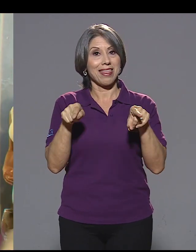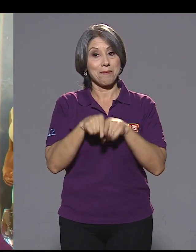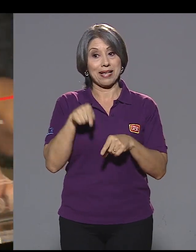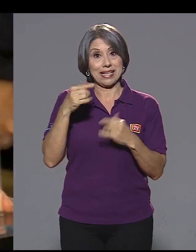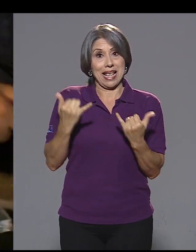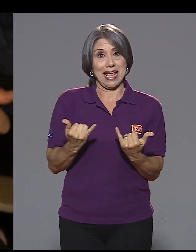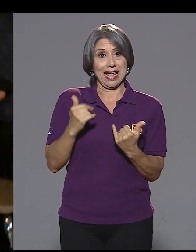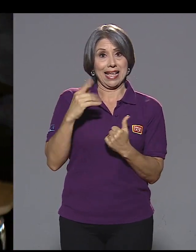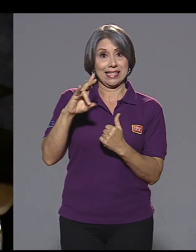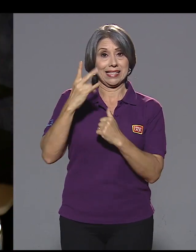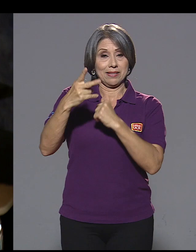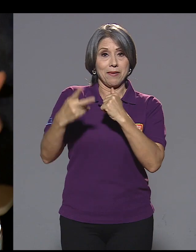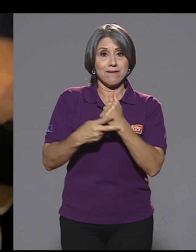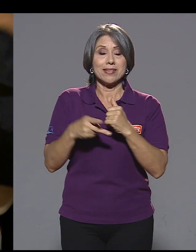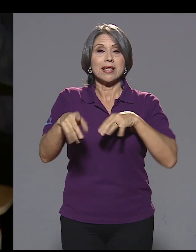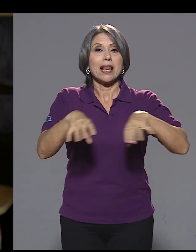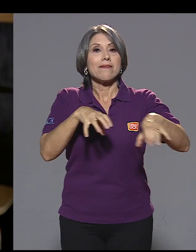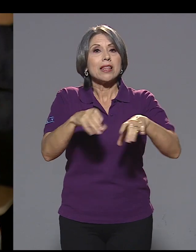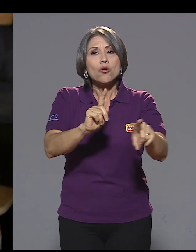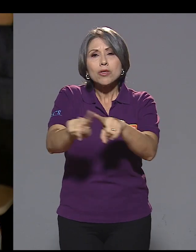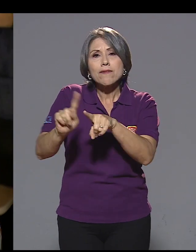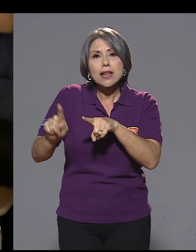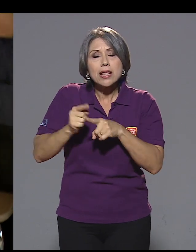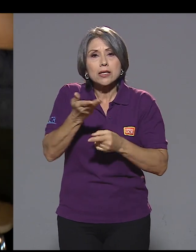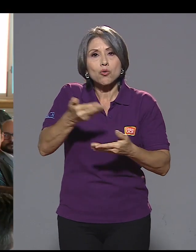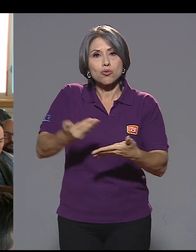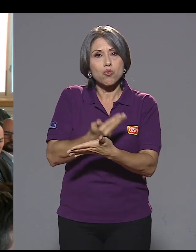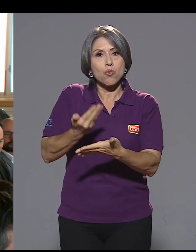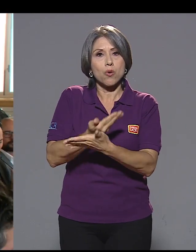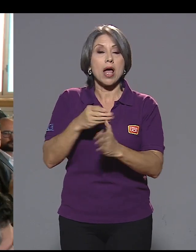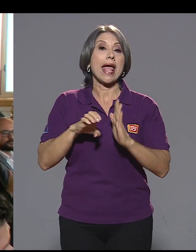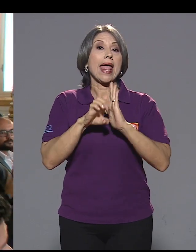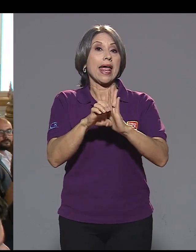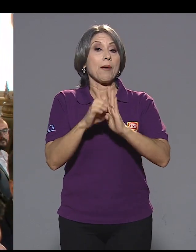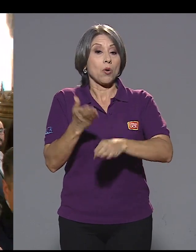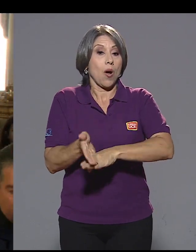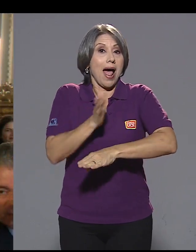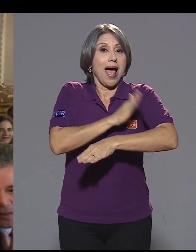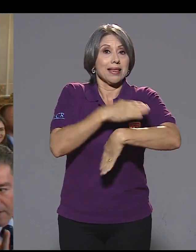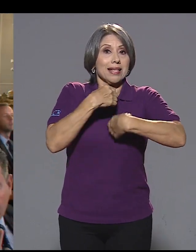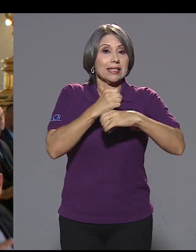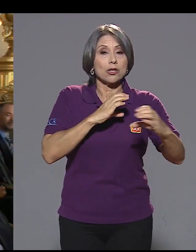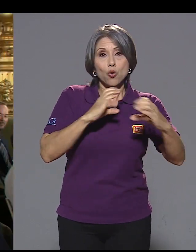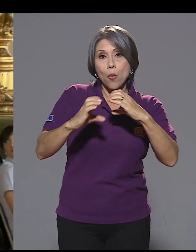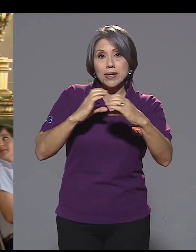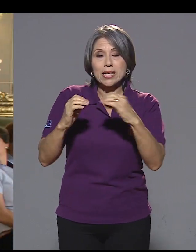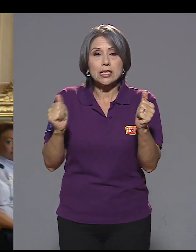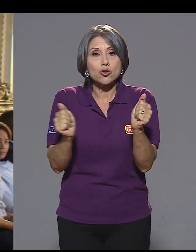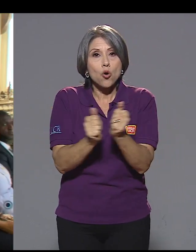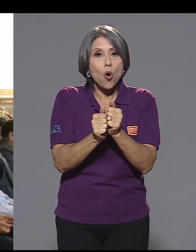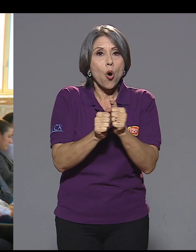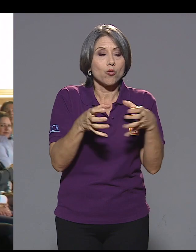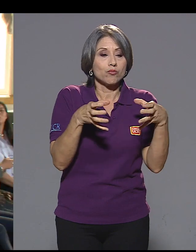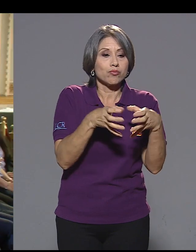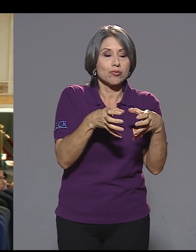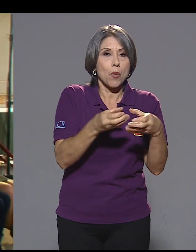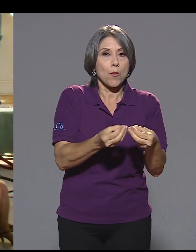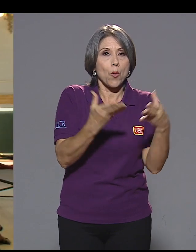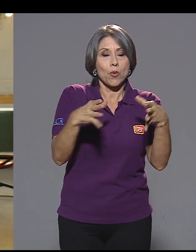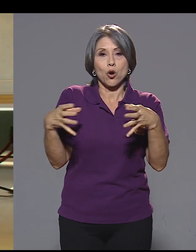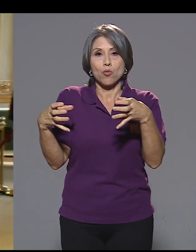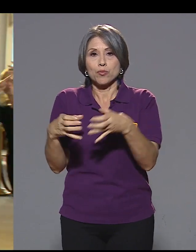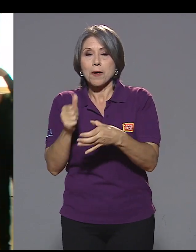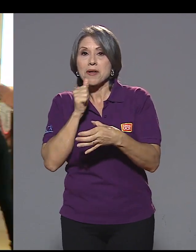esta edición, el evento tuvo varias novedades, como un conversatorio previo con empleadores de los sectores público y privado